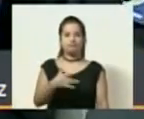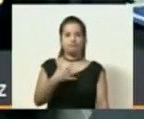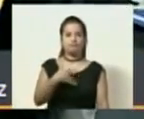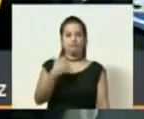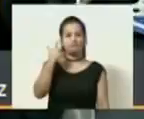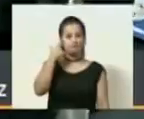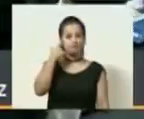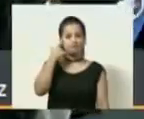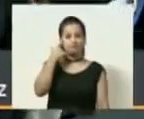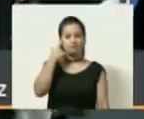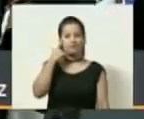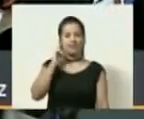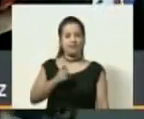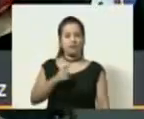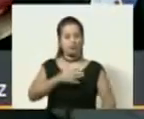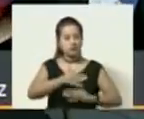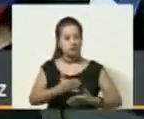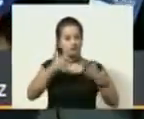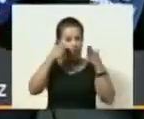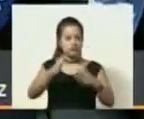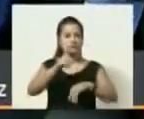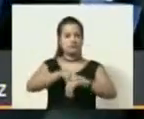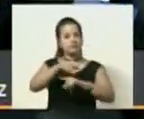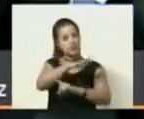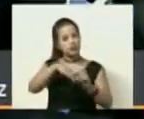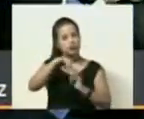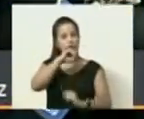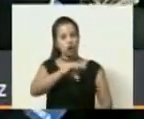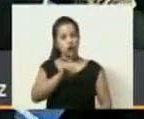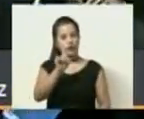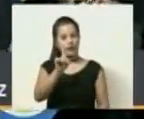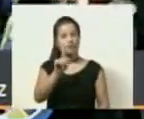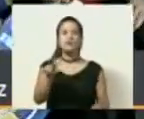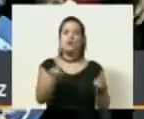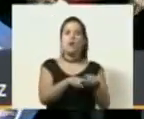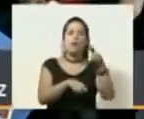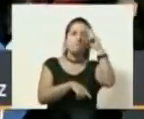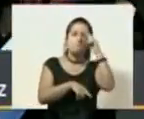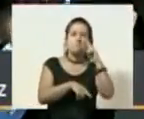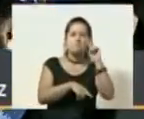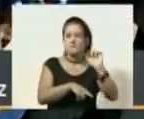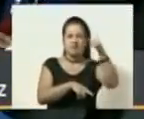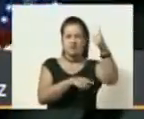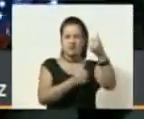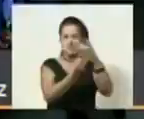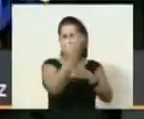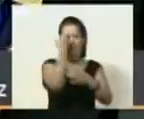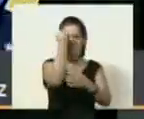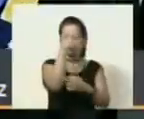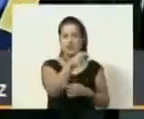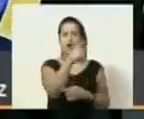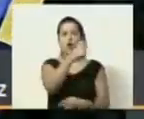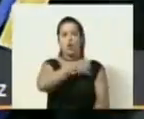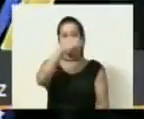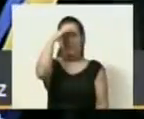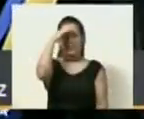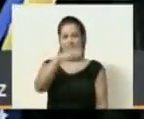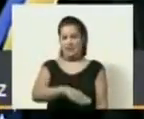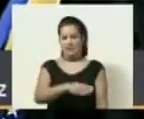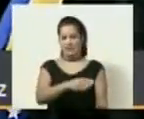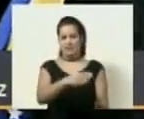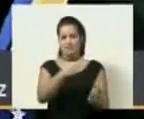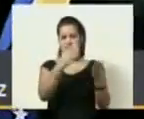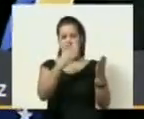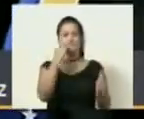en el sentido del momento histórico, como diría uno de los padres fundadores de la misión educativa, el comandante invicto